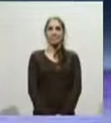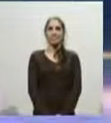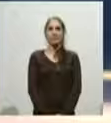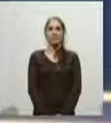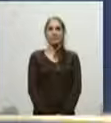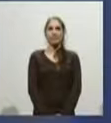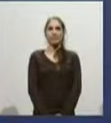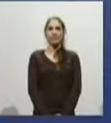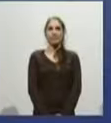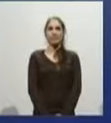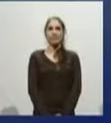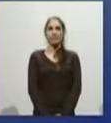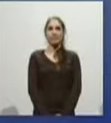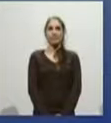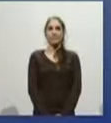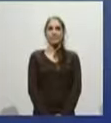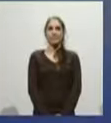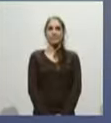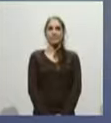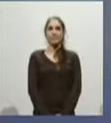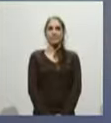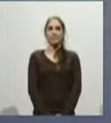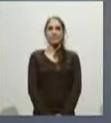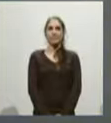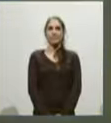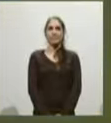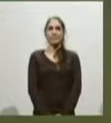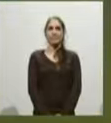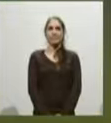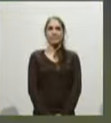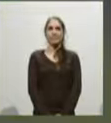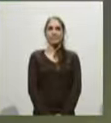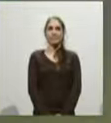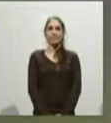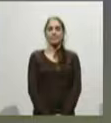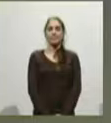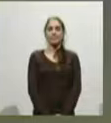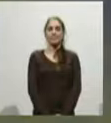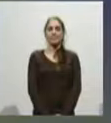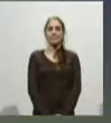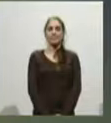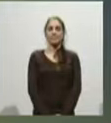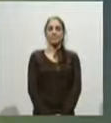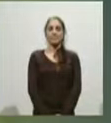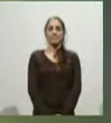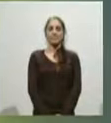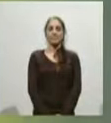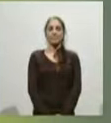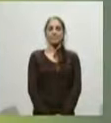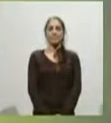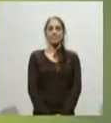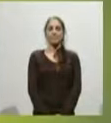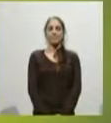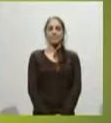tu corazón. Será una gran operación y arrasaré todo aquello